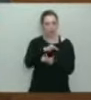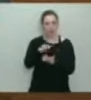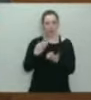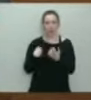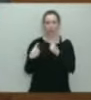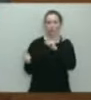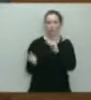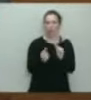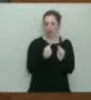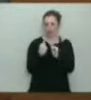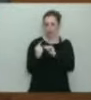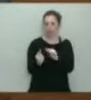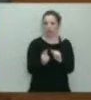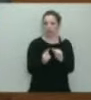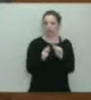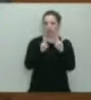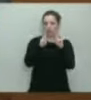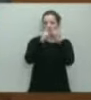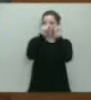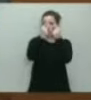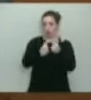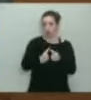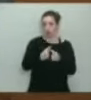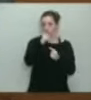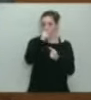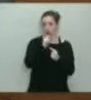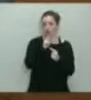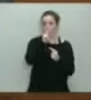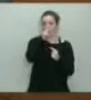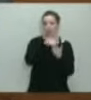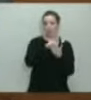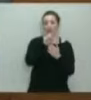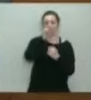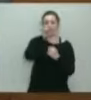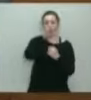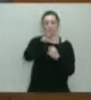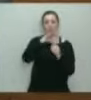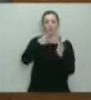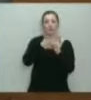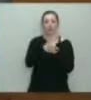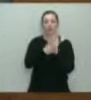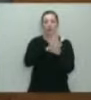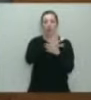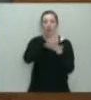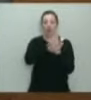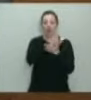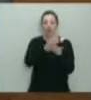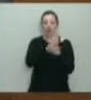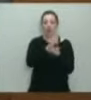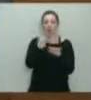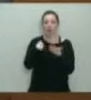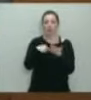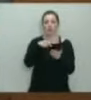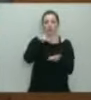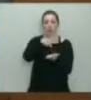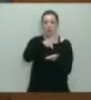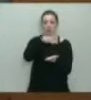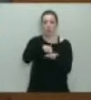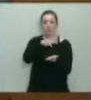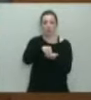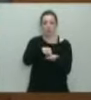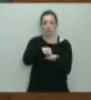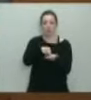debate presupuestario del año 2013 se refiere a la exención en la aplicación del impuesto sobre el agua utilizada